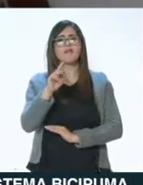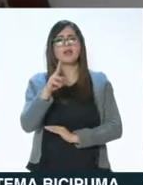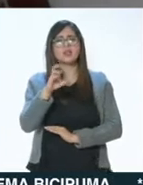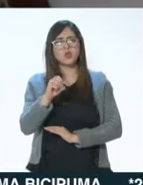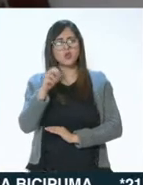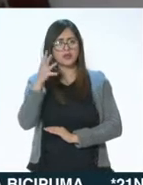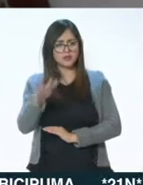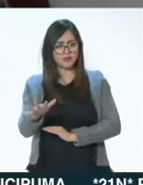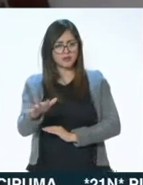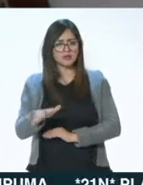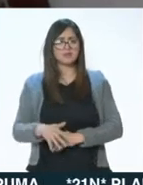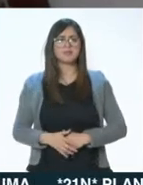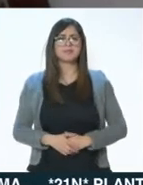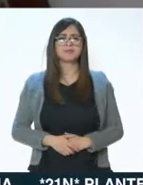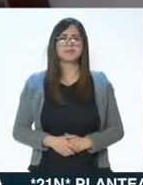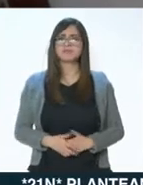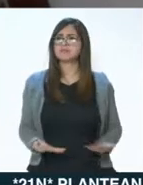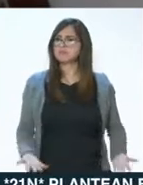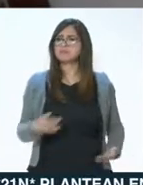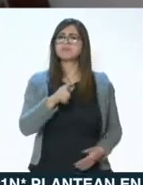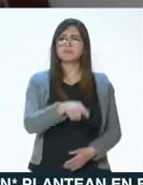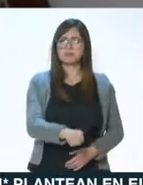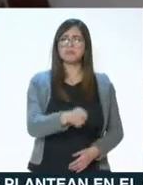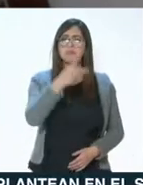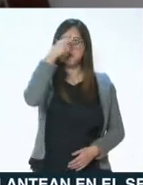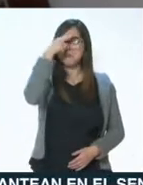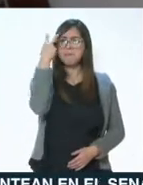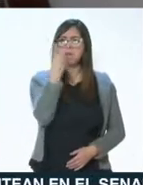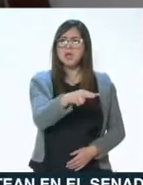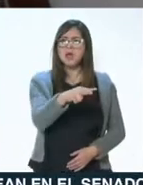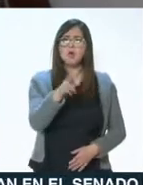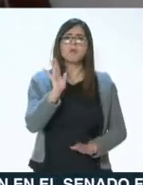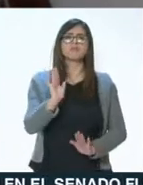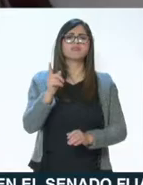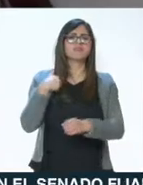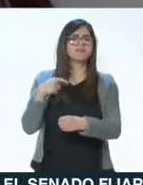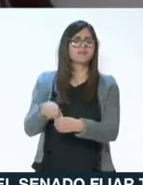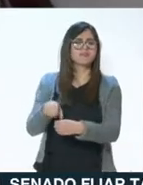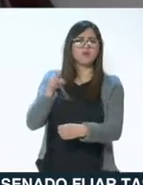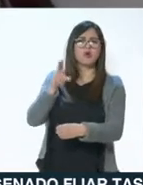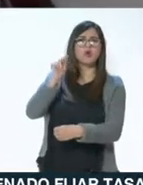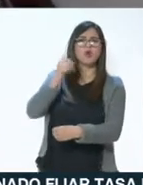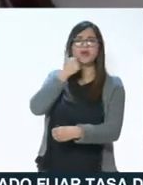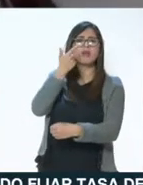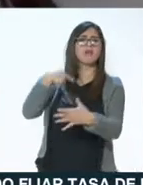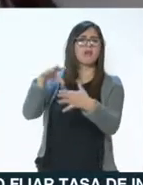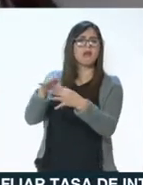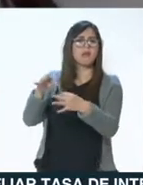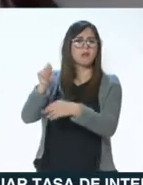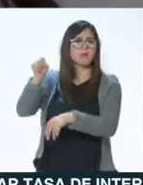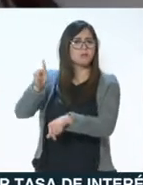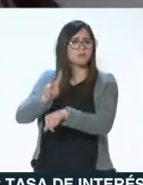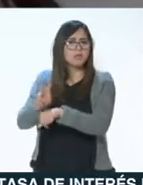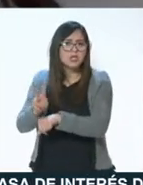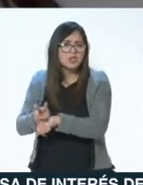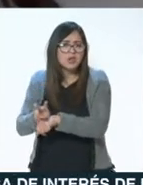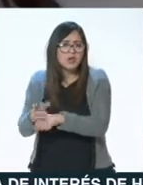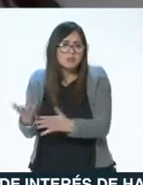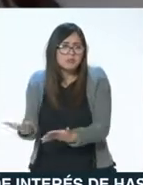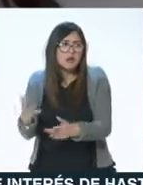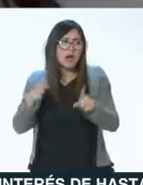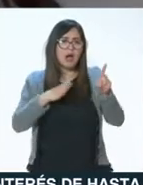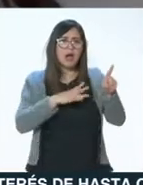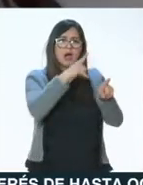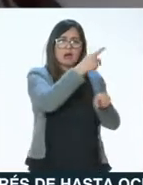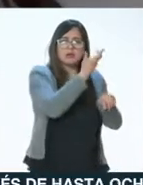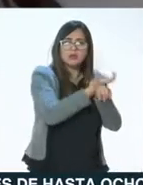postura de decir, yo prefiero salirme del conflicto como tal por varias razones. por un lado, si del otro lado está Estados Unidos, pues no